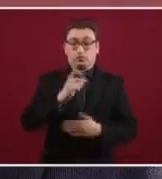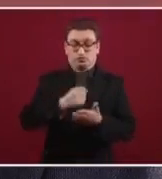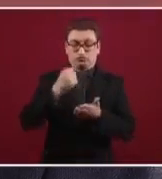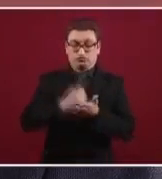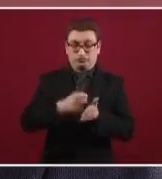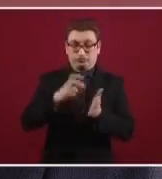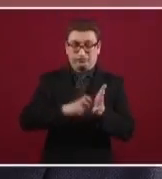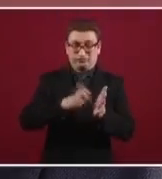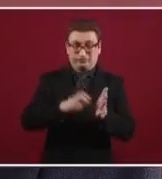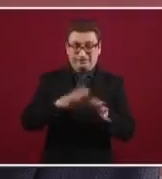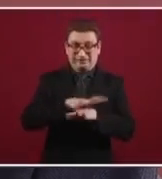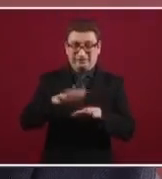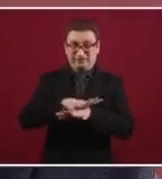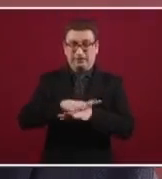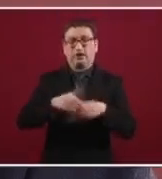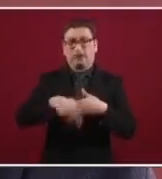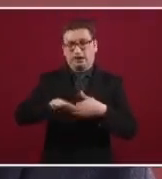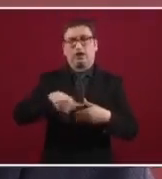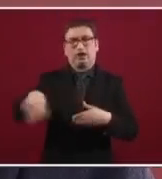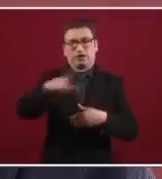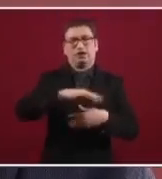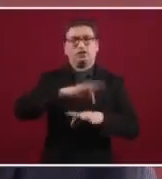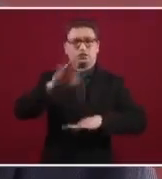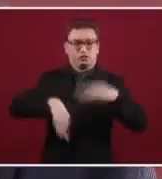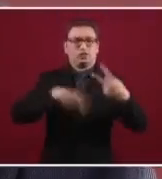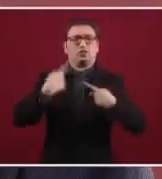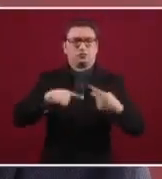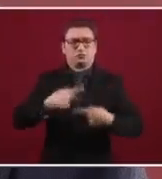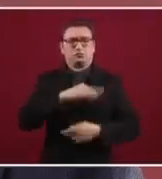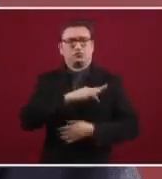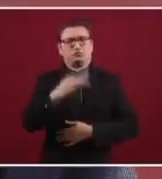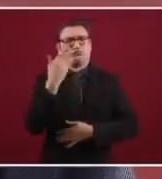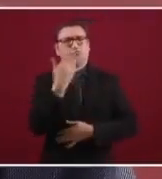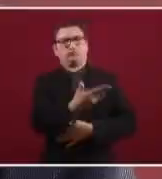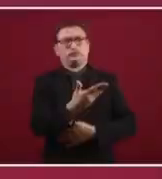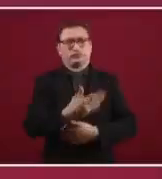reforma, los ciudadanos pueden solicitar